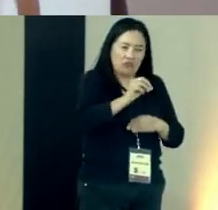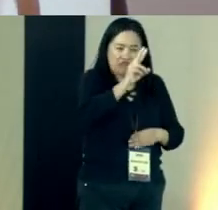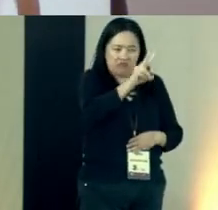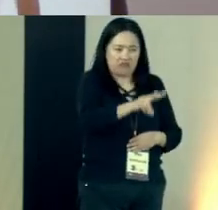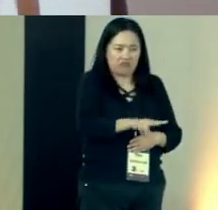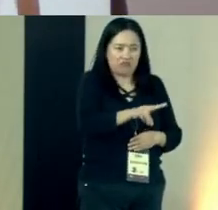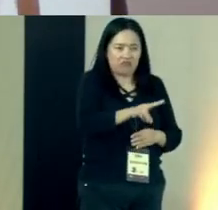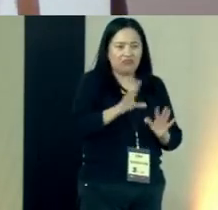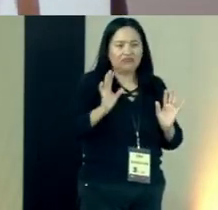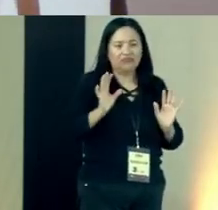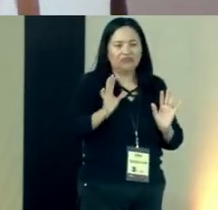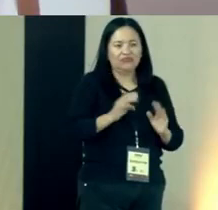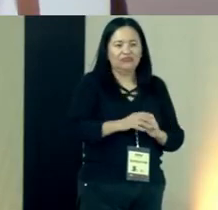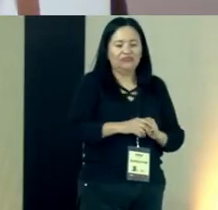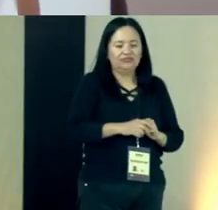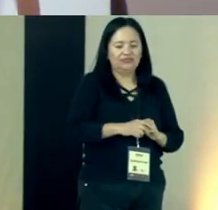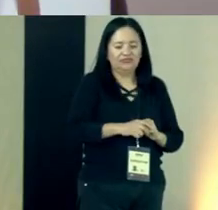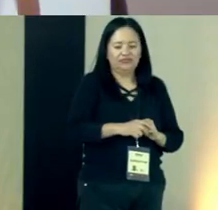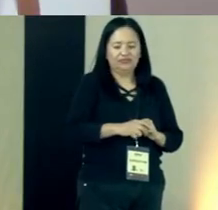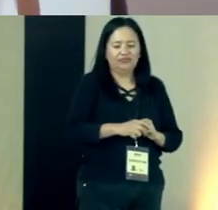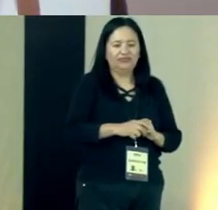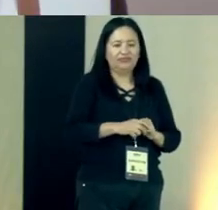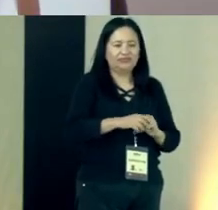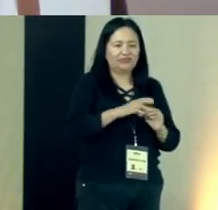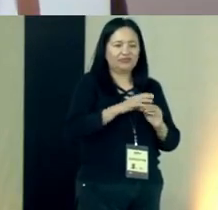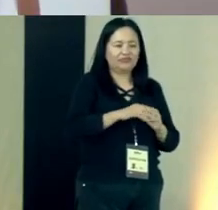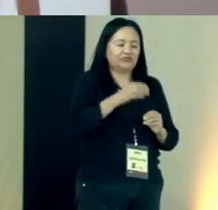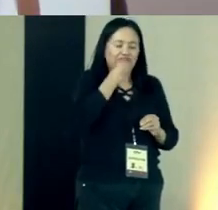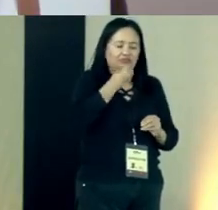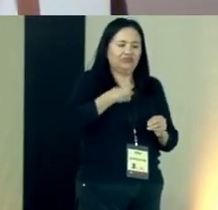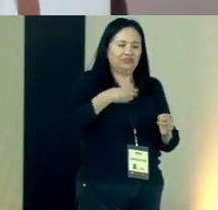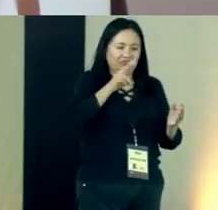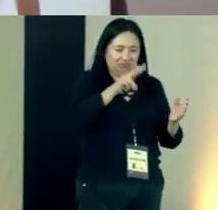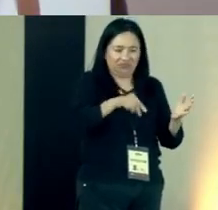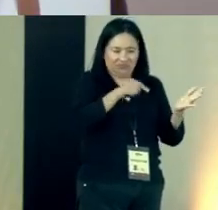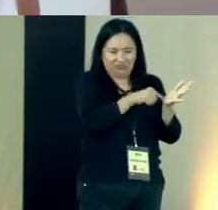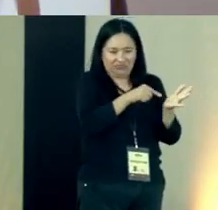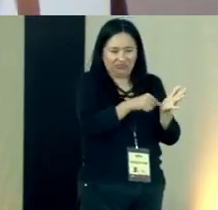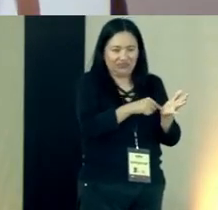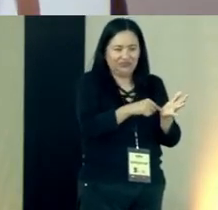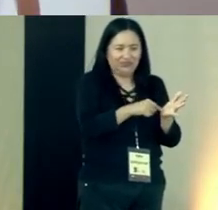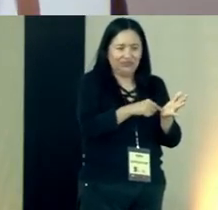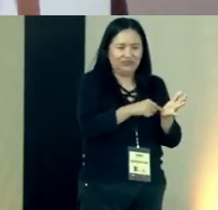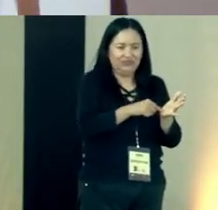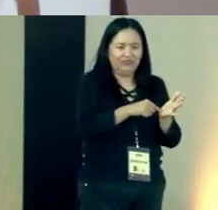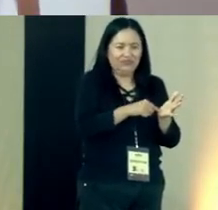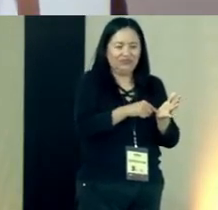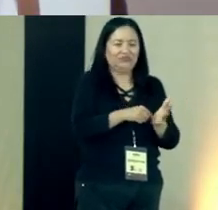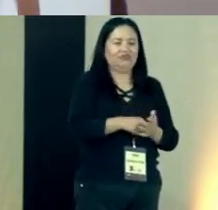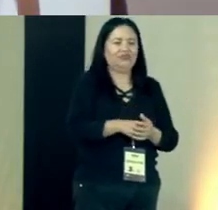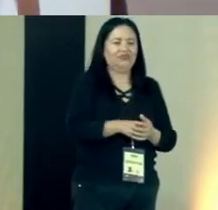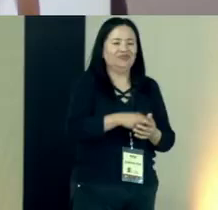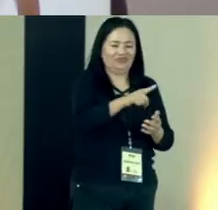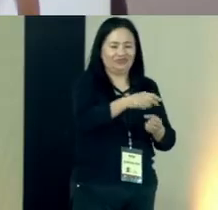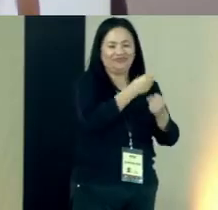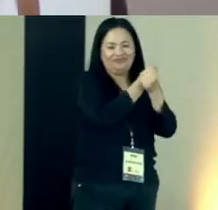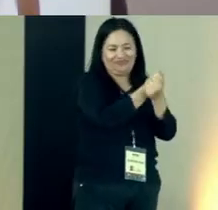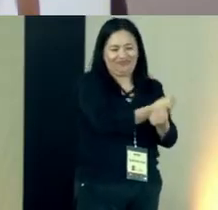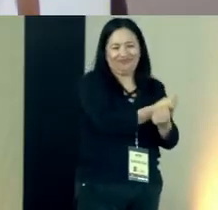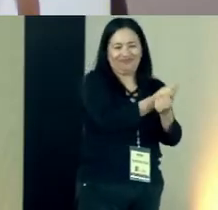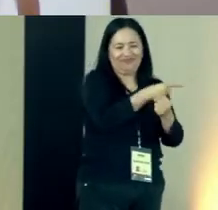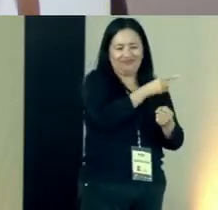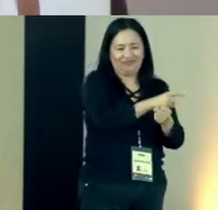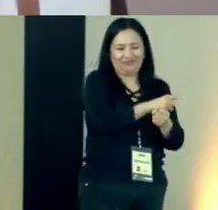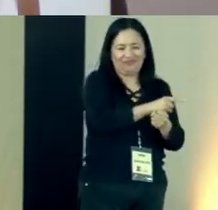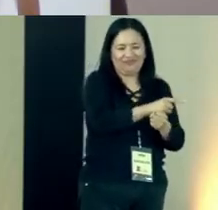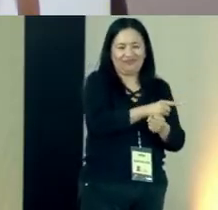realidad tangible, pero digamos que puede no estar ahí en el cuento explícitamente, pero sin ese sistema productivo basado en la esclavitud, las